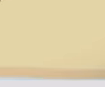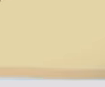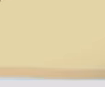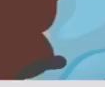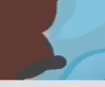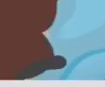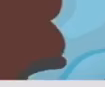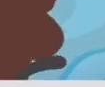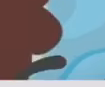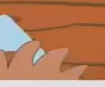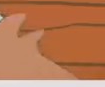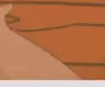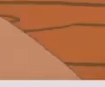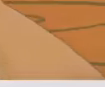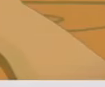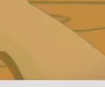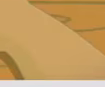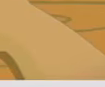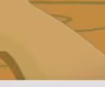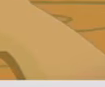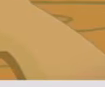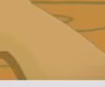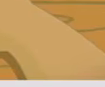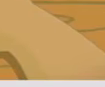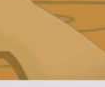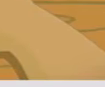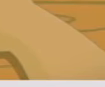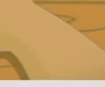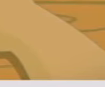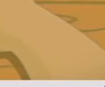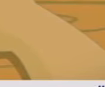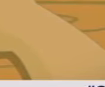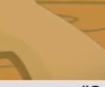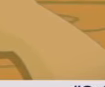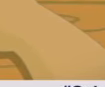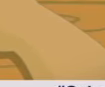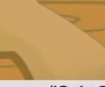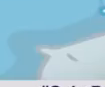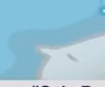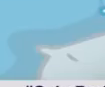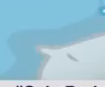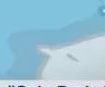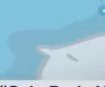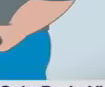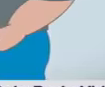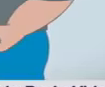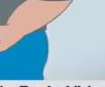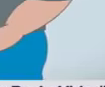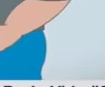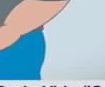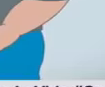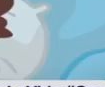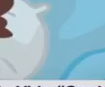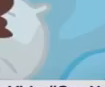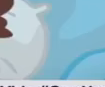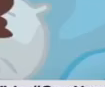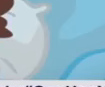Con respeto y apoyo a todas las personas, atendiendo sus necesidades físicas y emocionales.